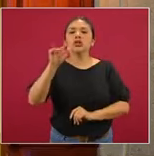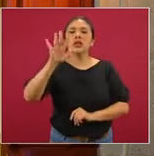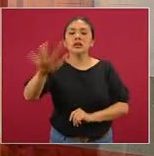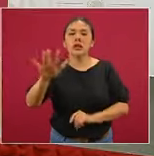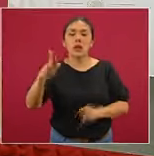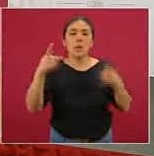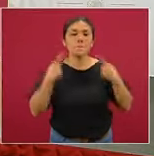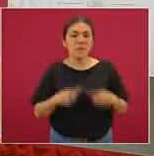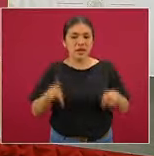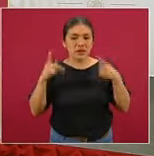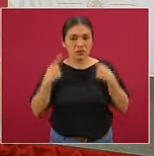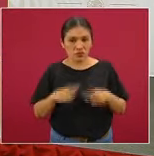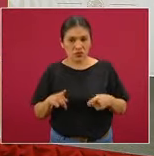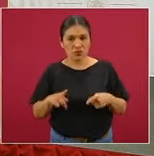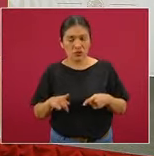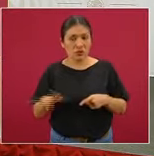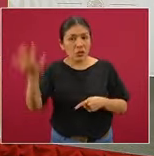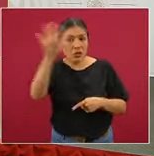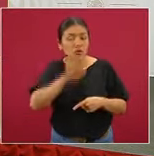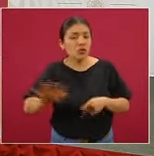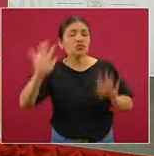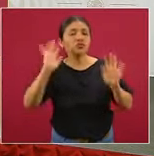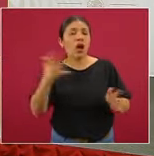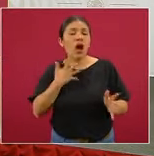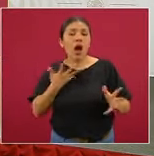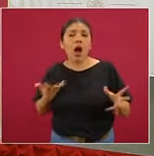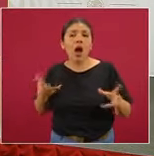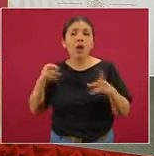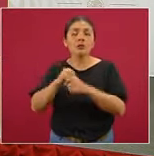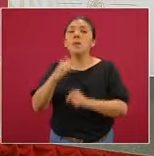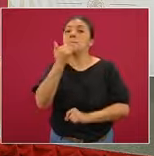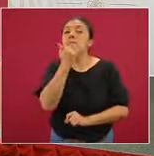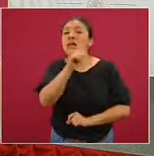757.085 personas que ya tienen integradas, perdón,